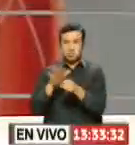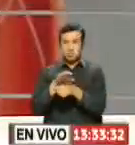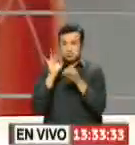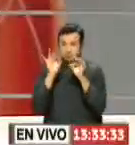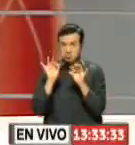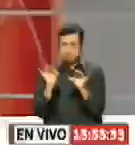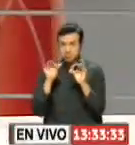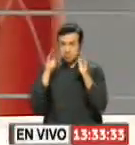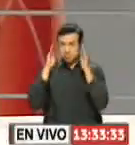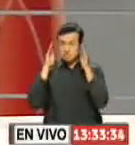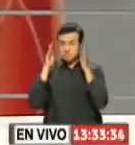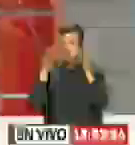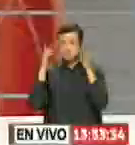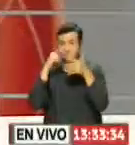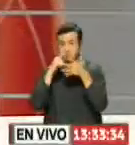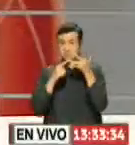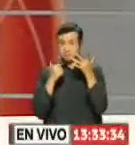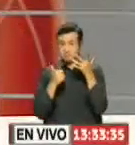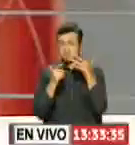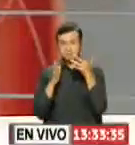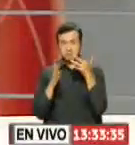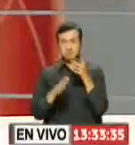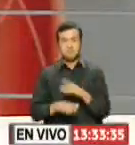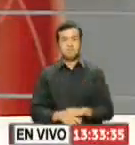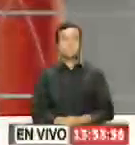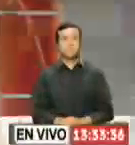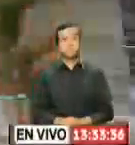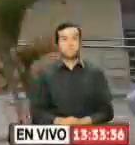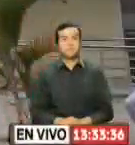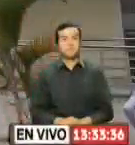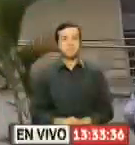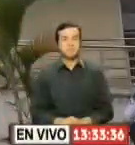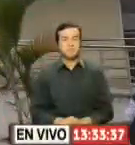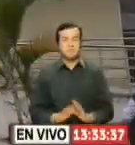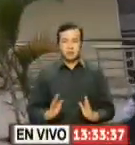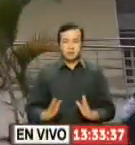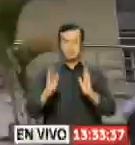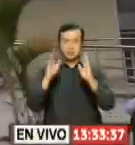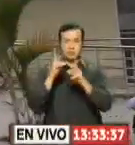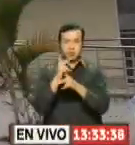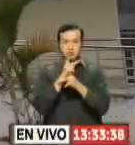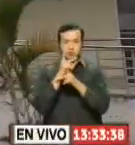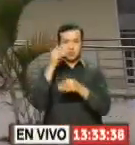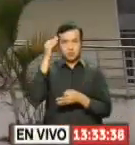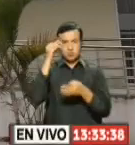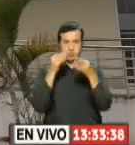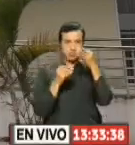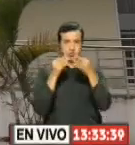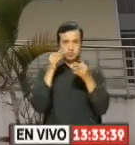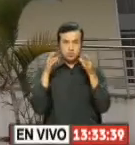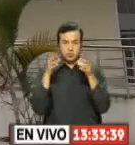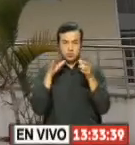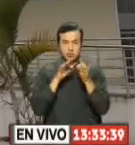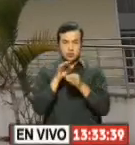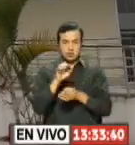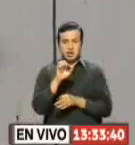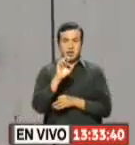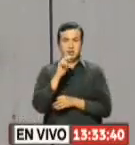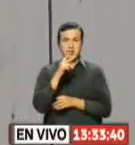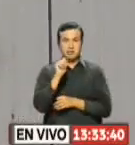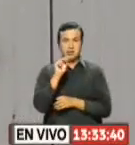cabalidad con los objetivos para el que fue construido. El edificio del Consejo de la Judicatura en el Cantón